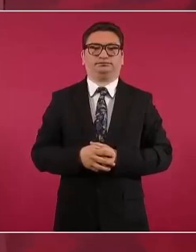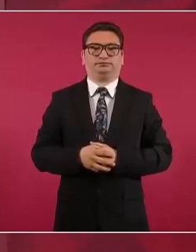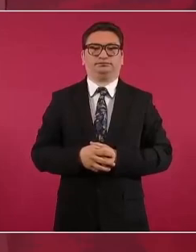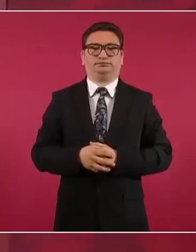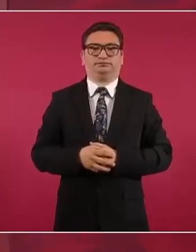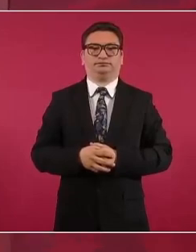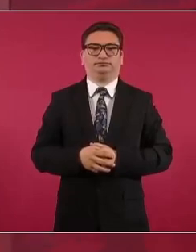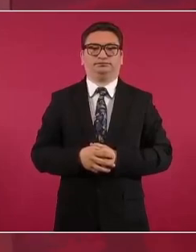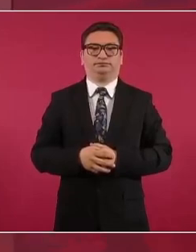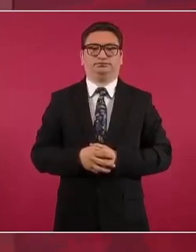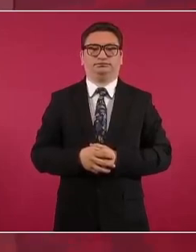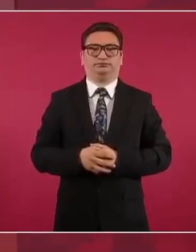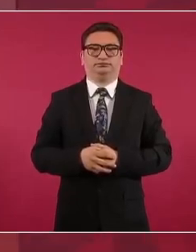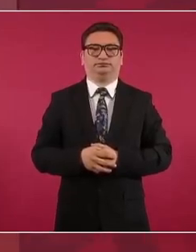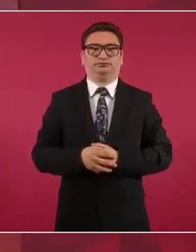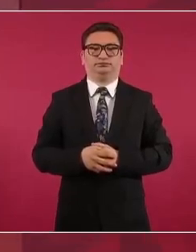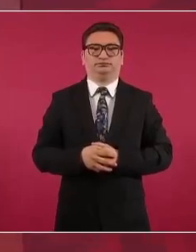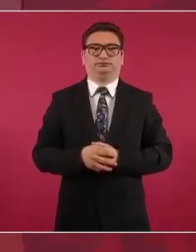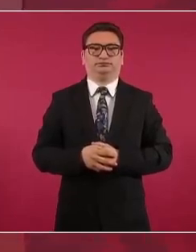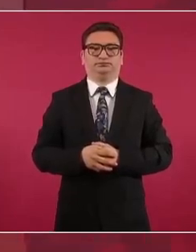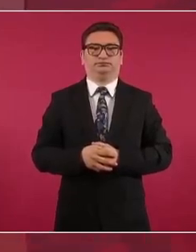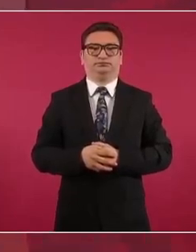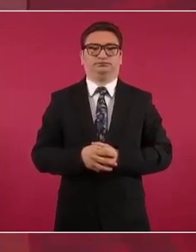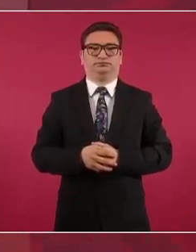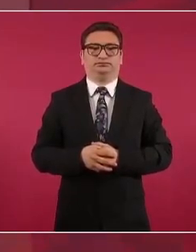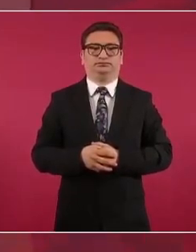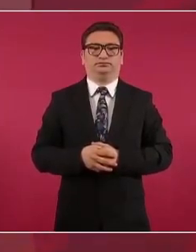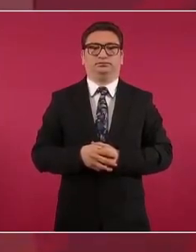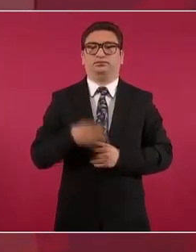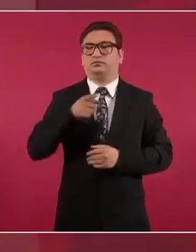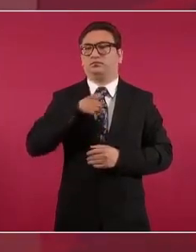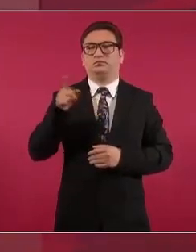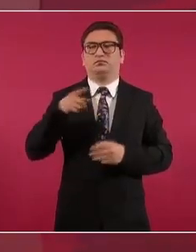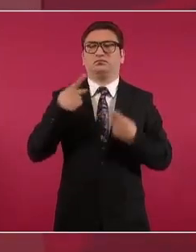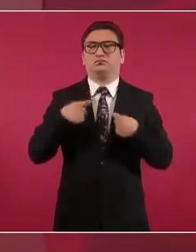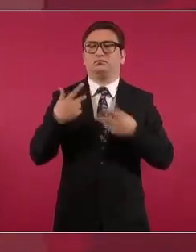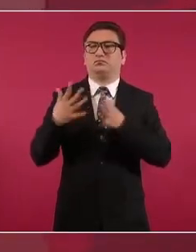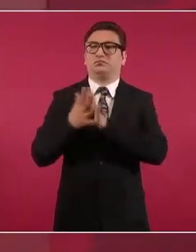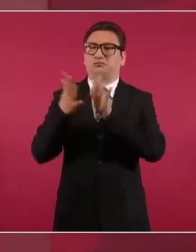y no hay mucha participación, con los votos que compran,